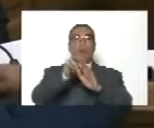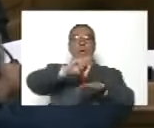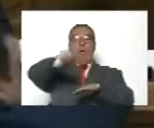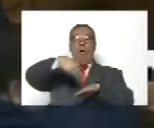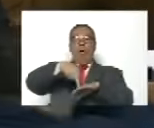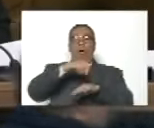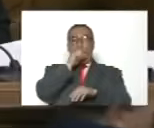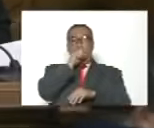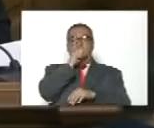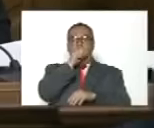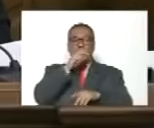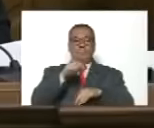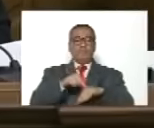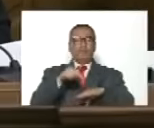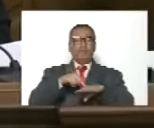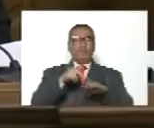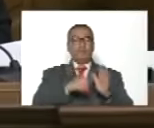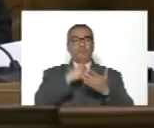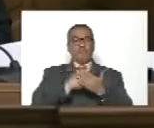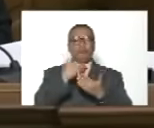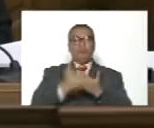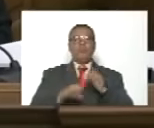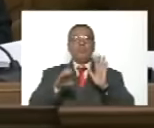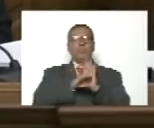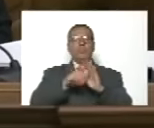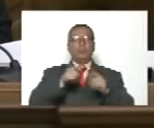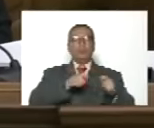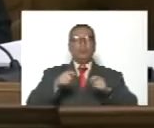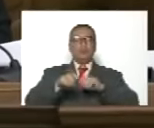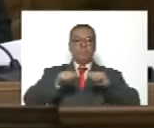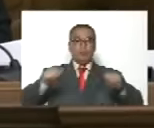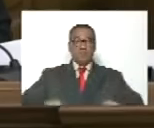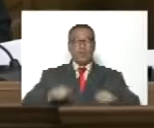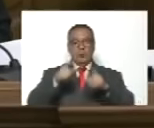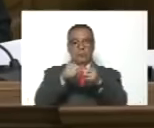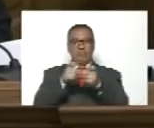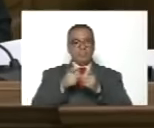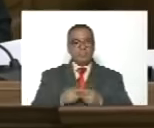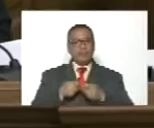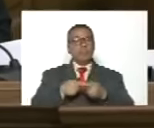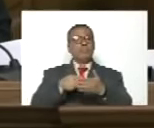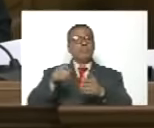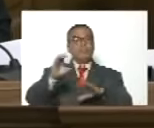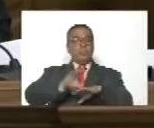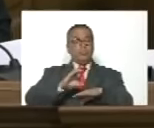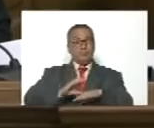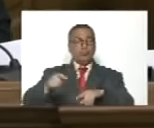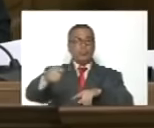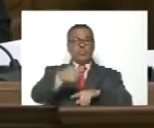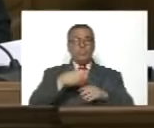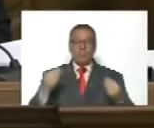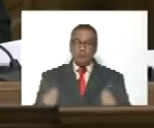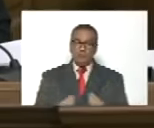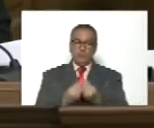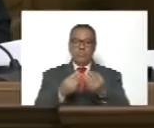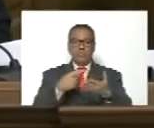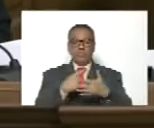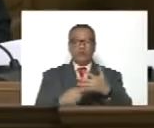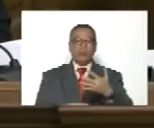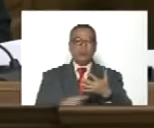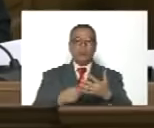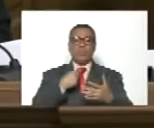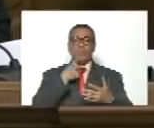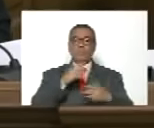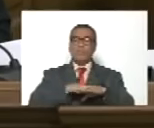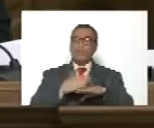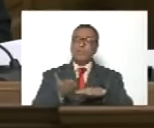Nacional, mediante la cual remite el proyecto de ley del sistema tributario y de regalías del Distrito Capital, acompañado de su correspondiente